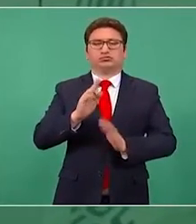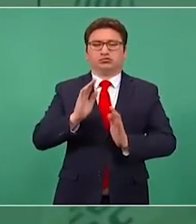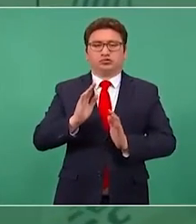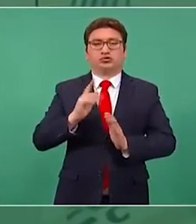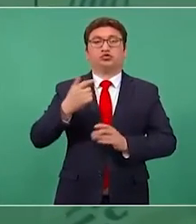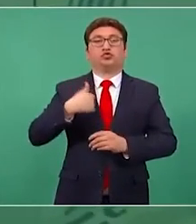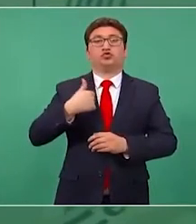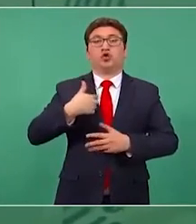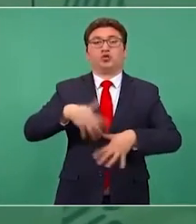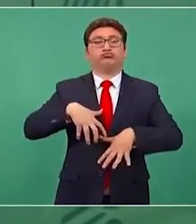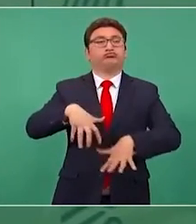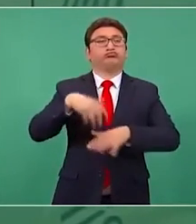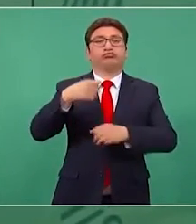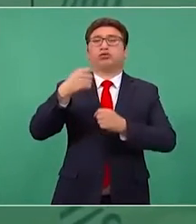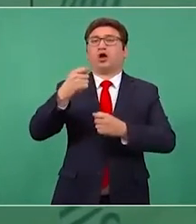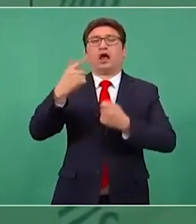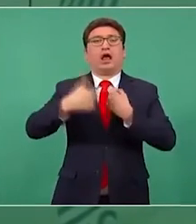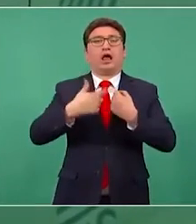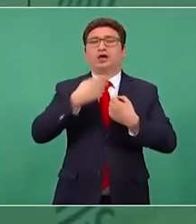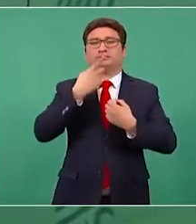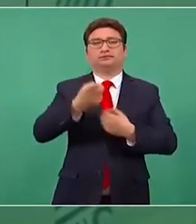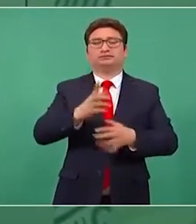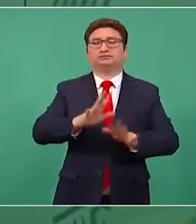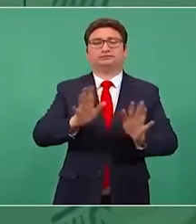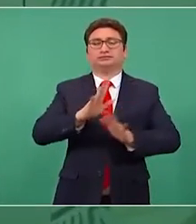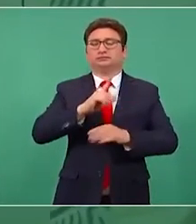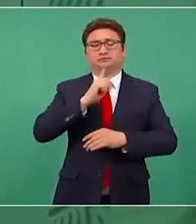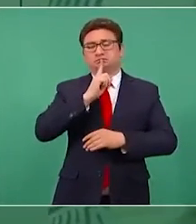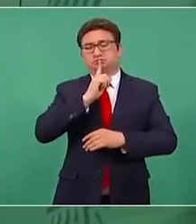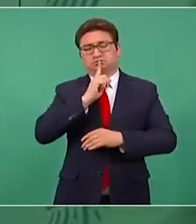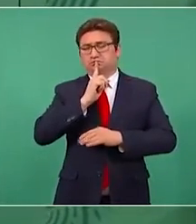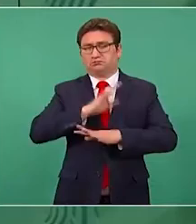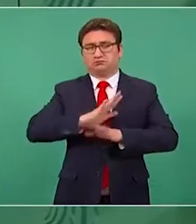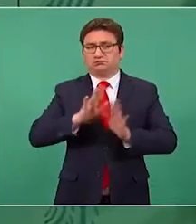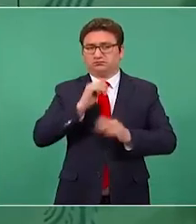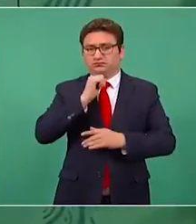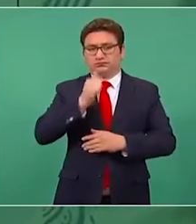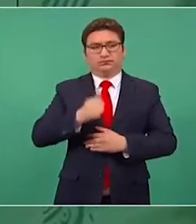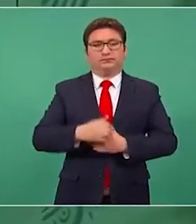ninguna manifestación de ningún tipo, ni en casos